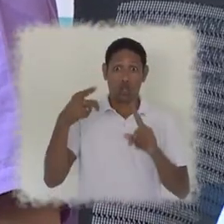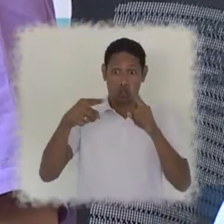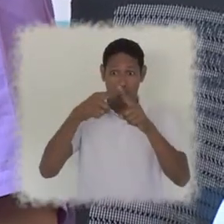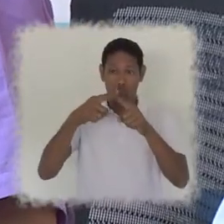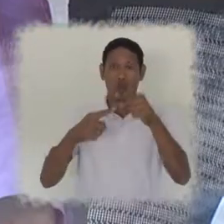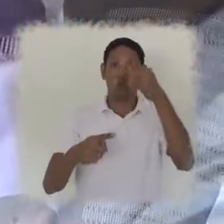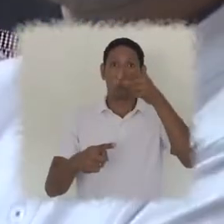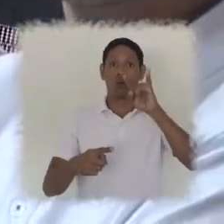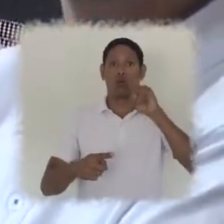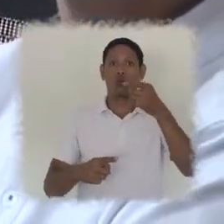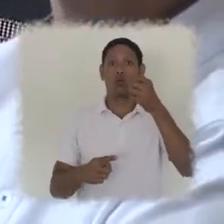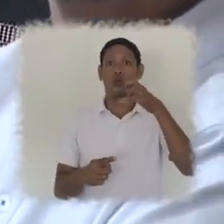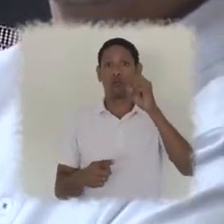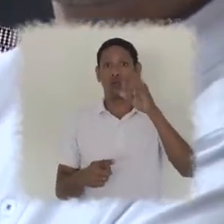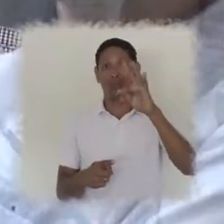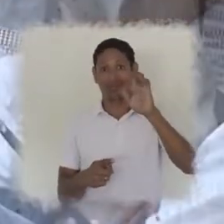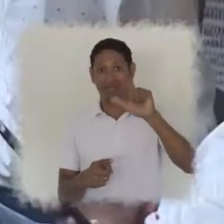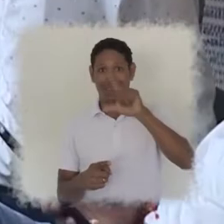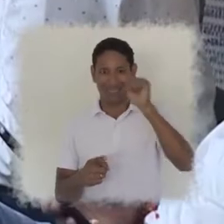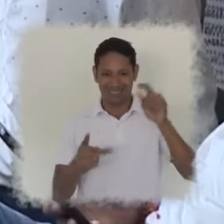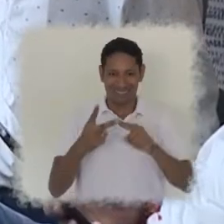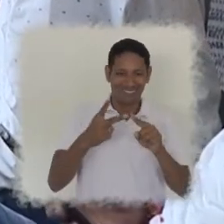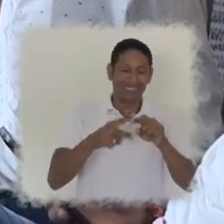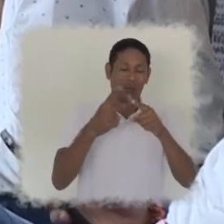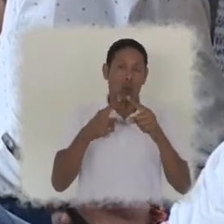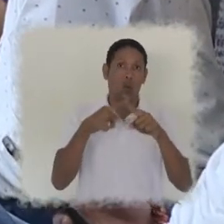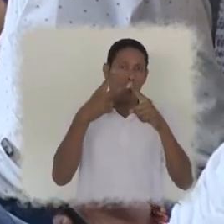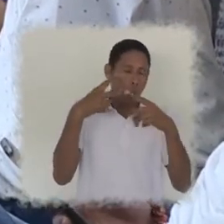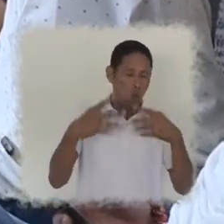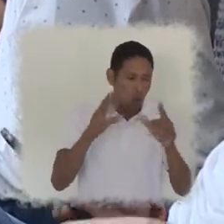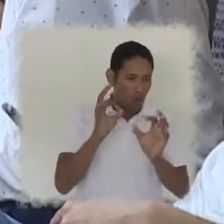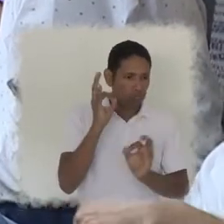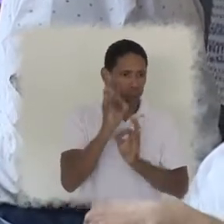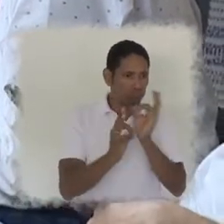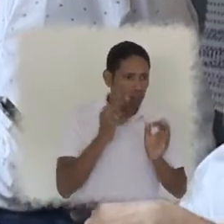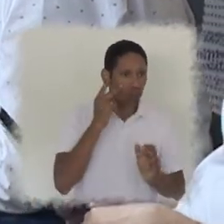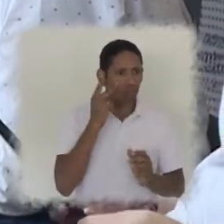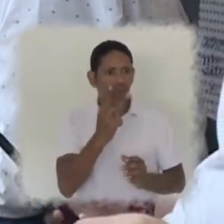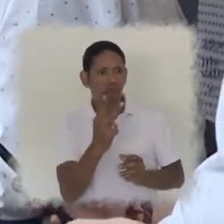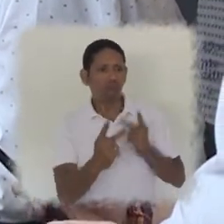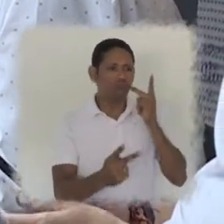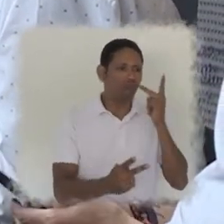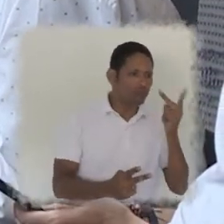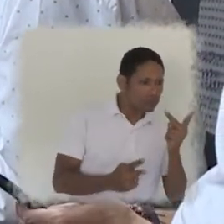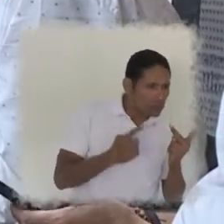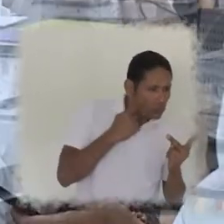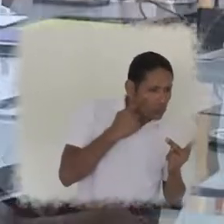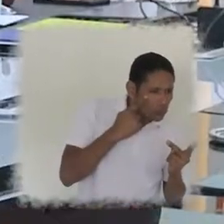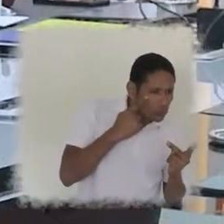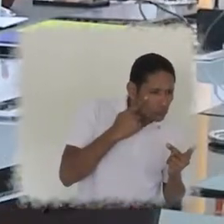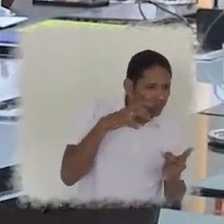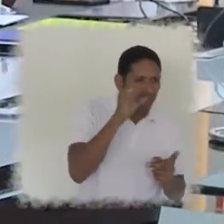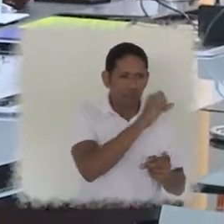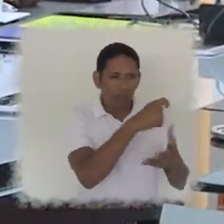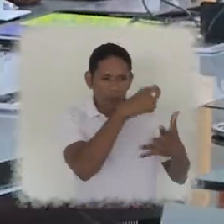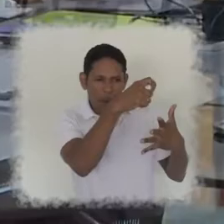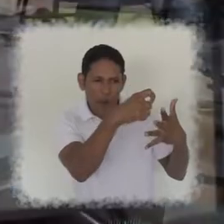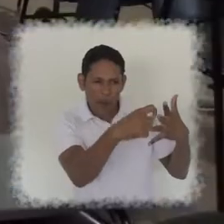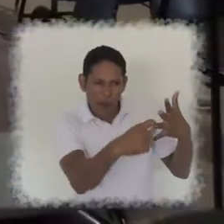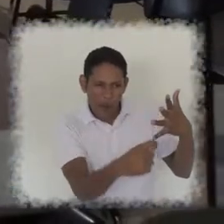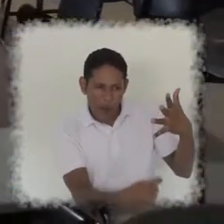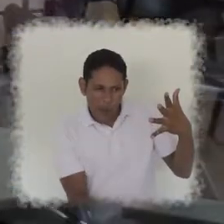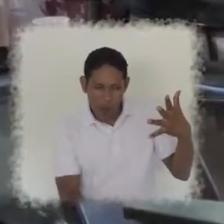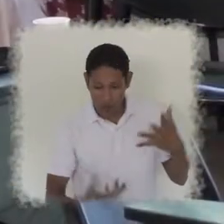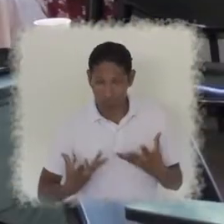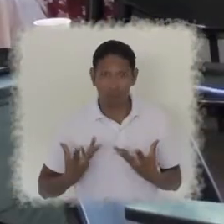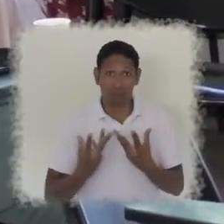doctor Diego Herrera Gómez fueron los encargados de adelantar una agenda de trabajo que incluyó reuniones de evaluación de diferentes aspectos con actores